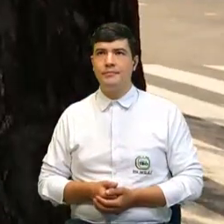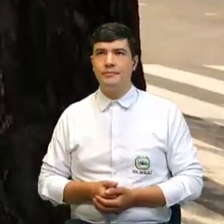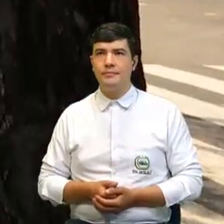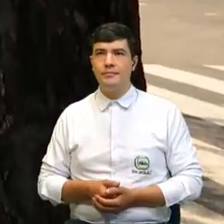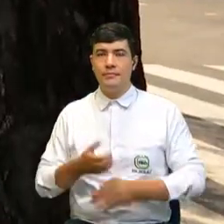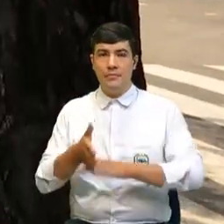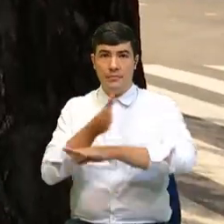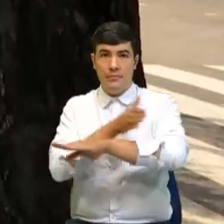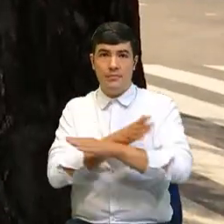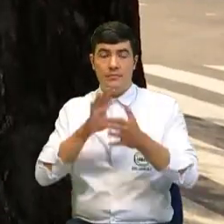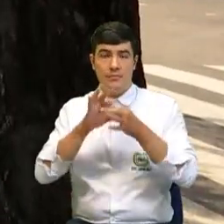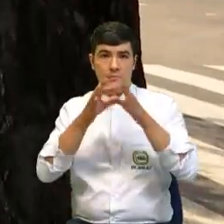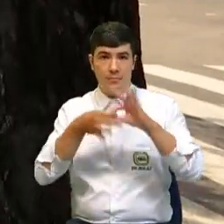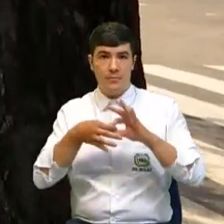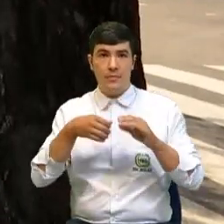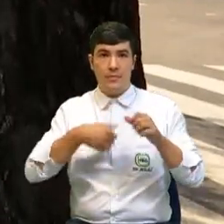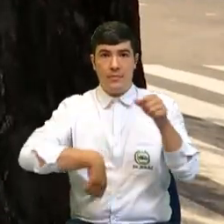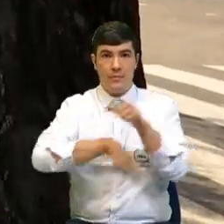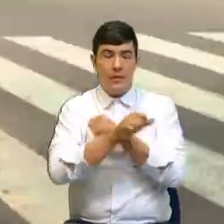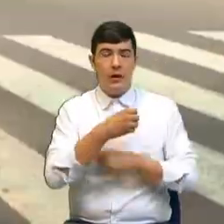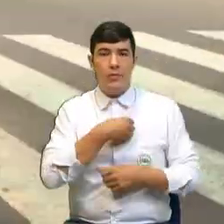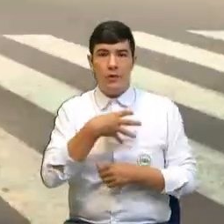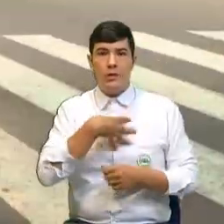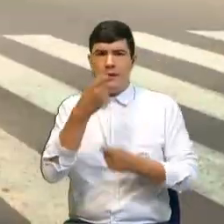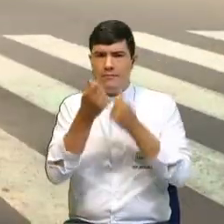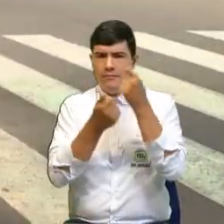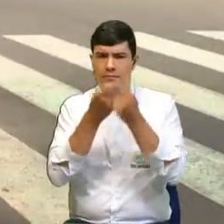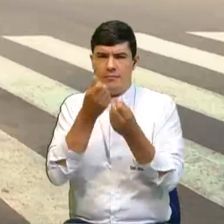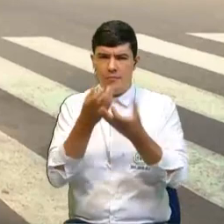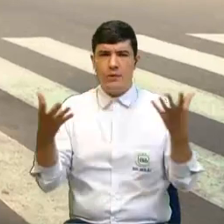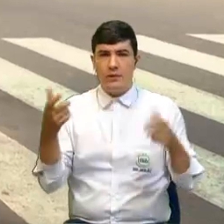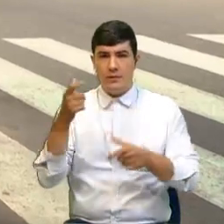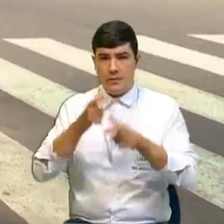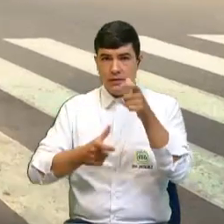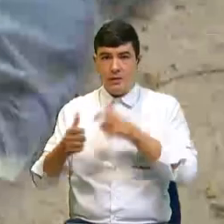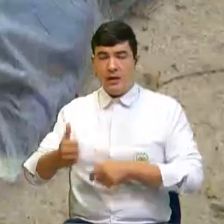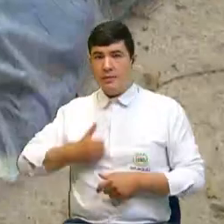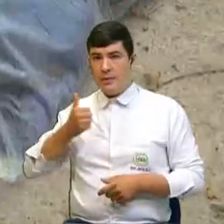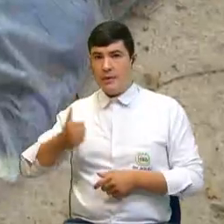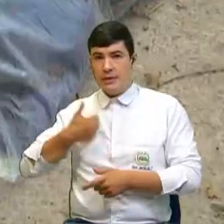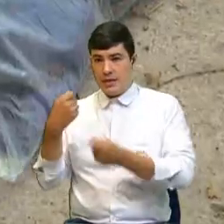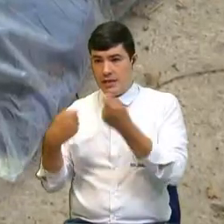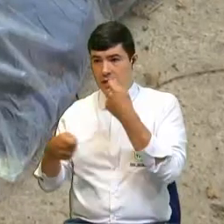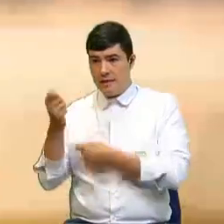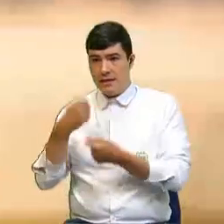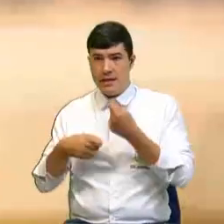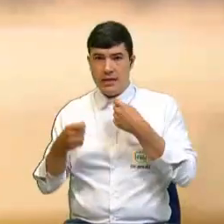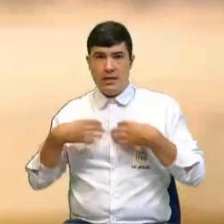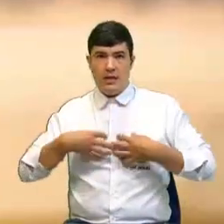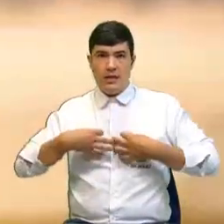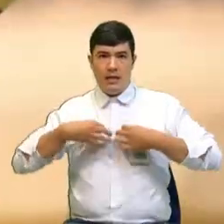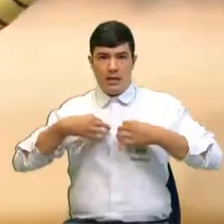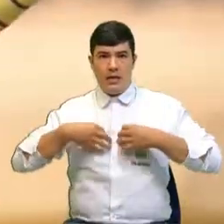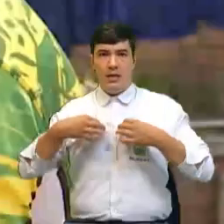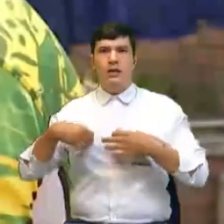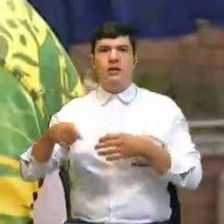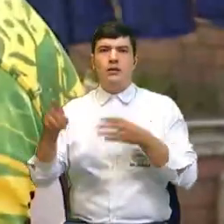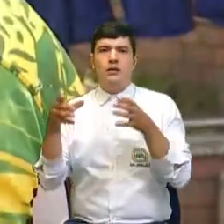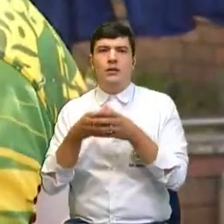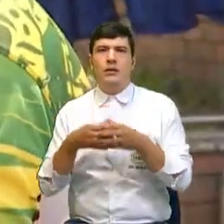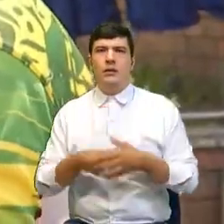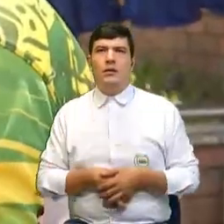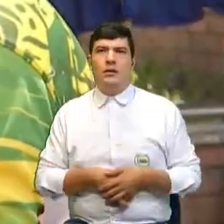el preolímpico de fútbol se convierte en oportunidad de negocio para muchos quienes aprovechan para la venta de camisetas y prendas alusivas a la selección